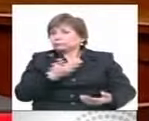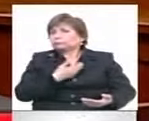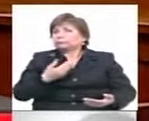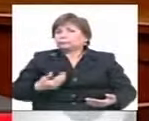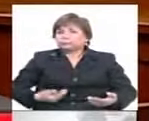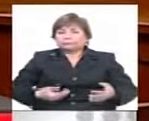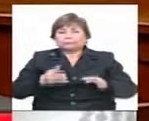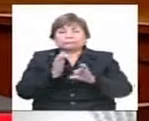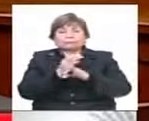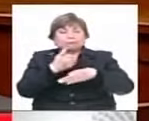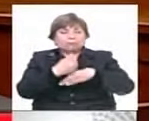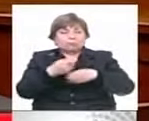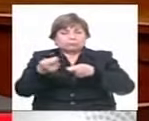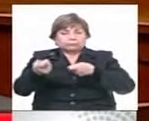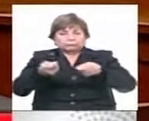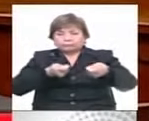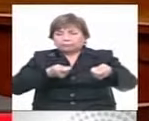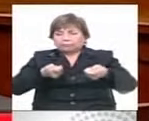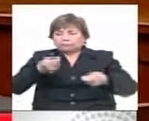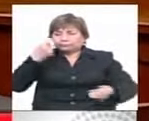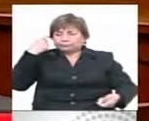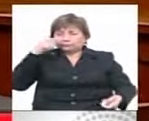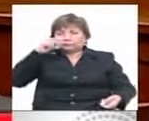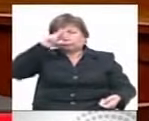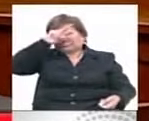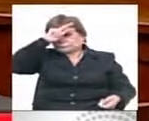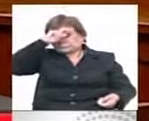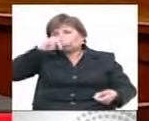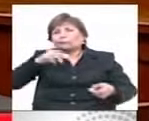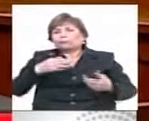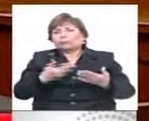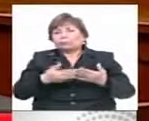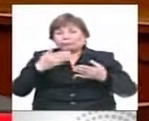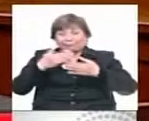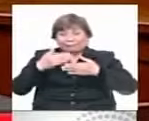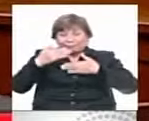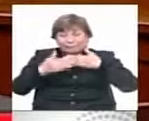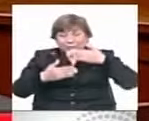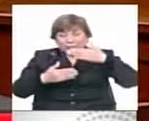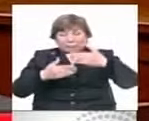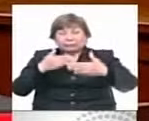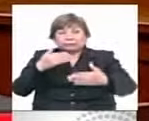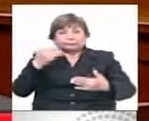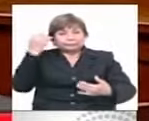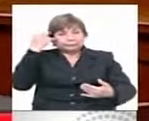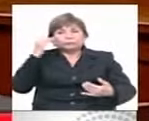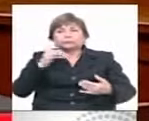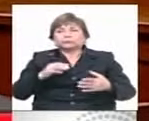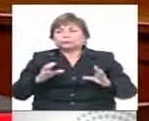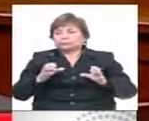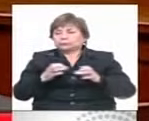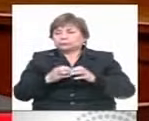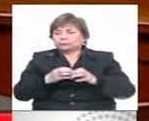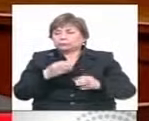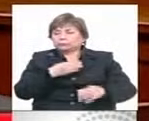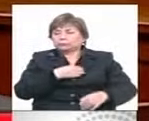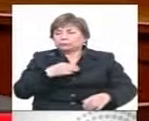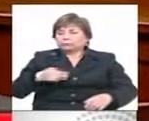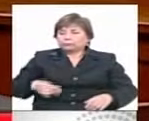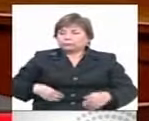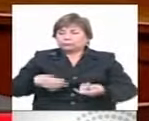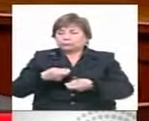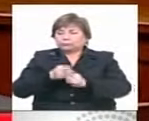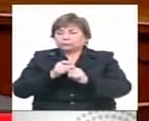la forma de gobernar para el Perú rural. Para avanzar hacia ese objetivo hemos creado el Gabinete de Desarrollo Agrario y